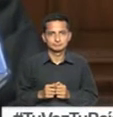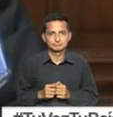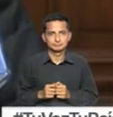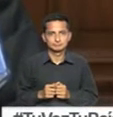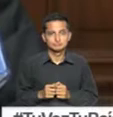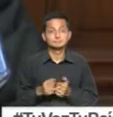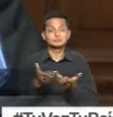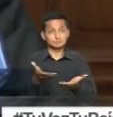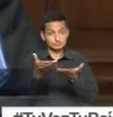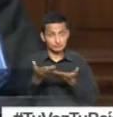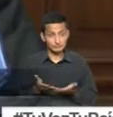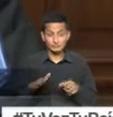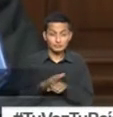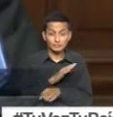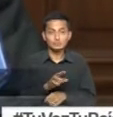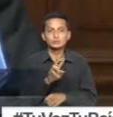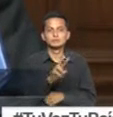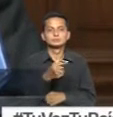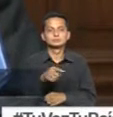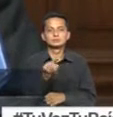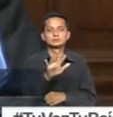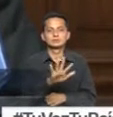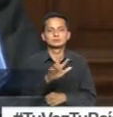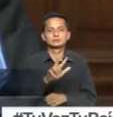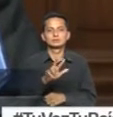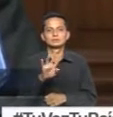Se recibieron exactamente